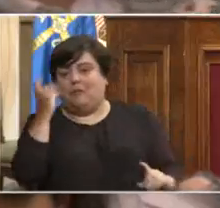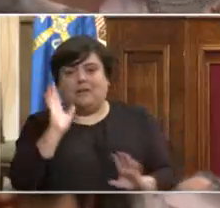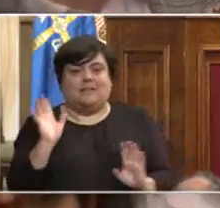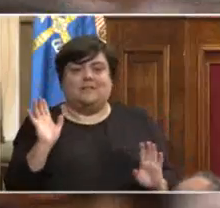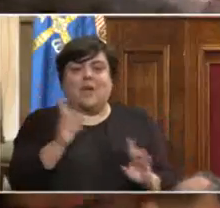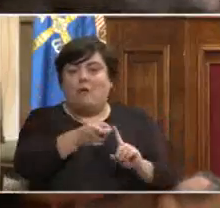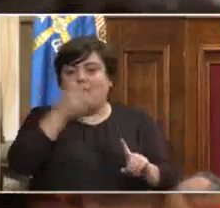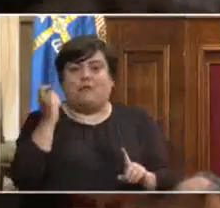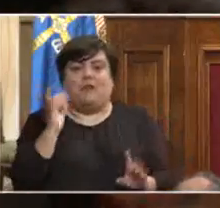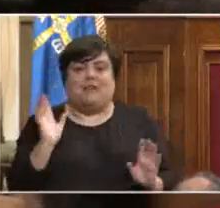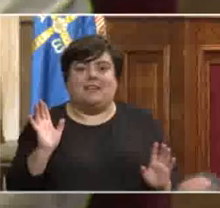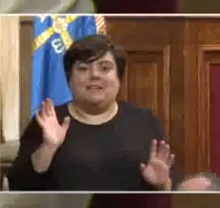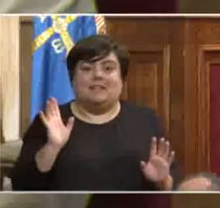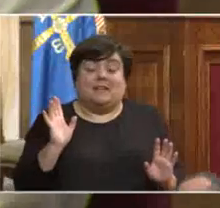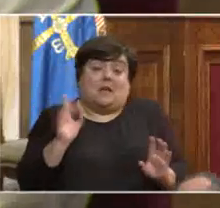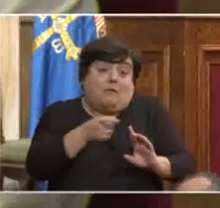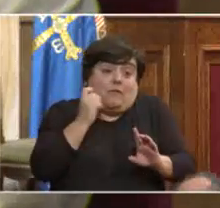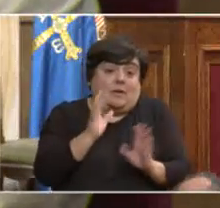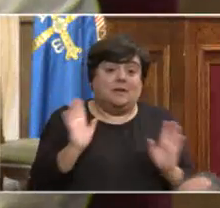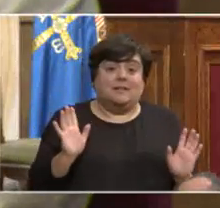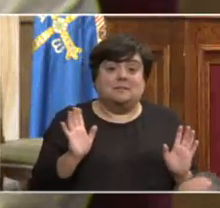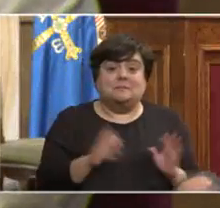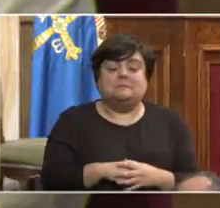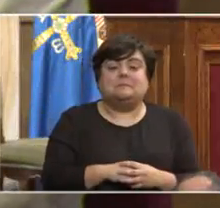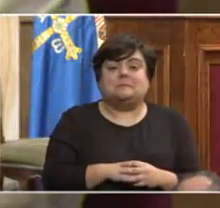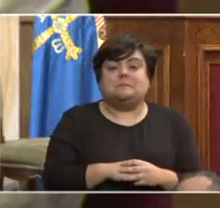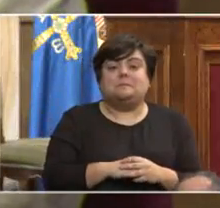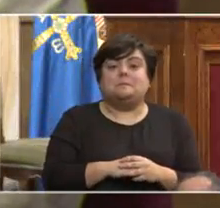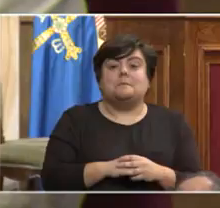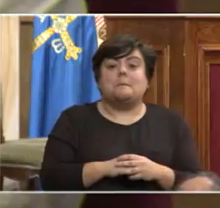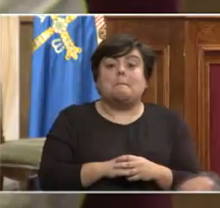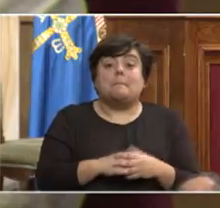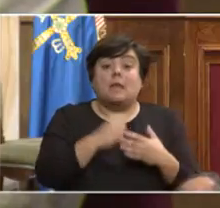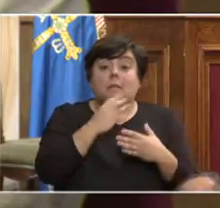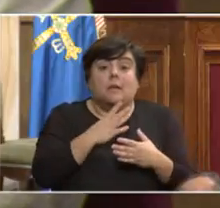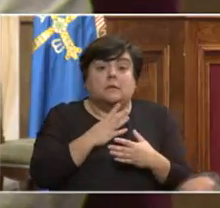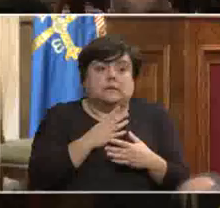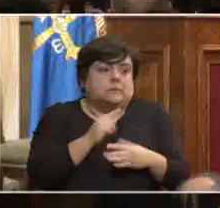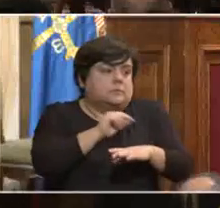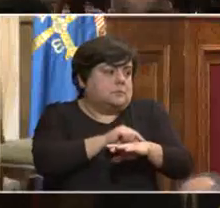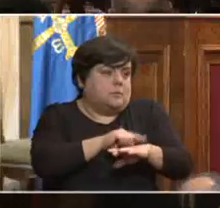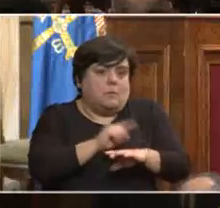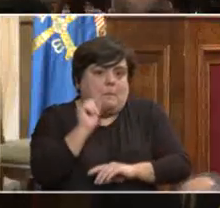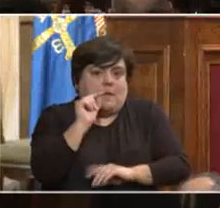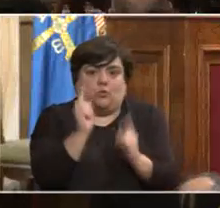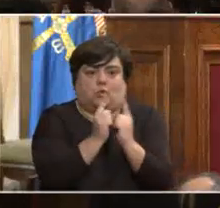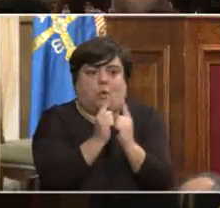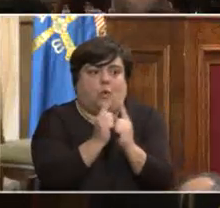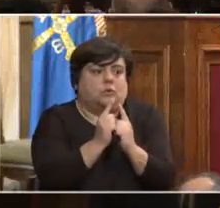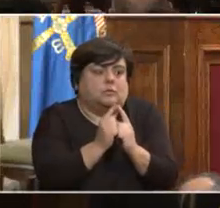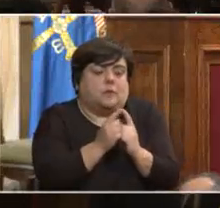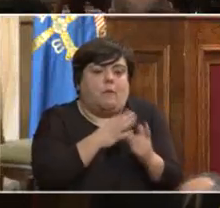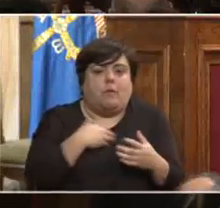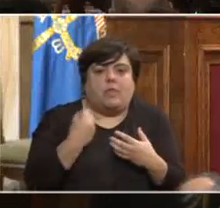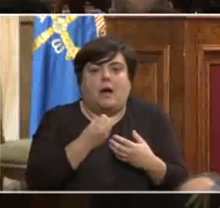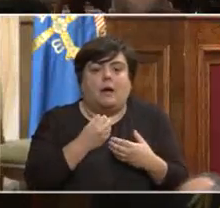La quitamos del repertorio. Qué bueno. Nos quedan ya unos pocos minutos, pero podríamos hablar un poco ya